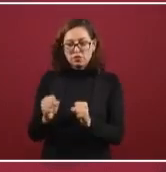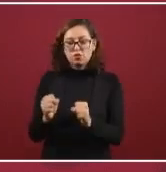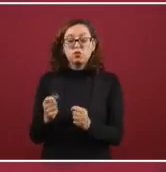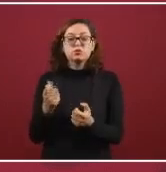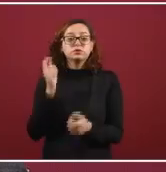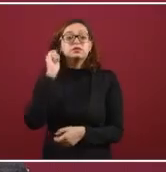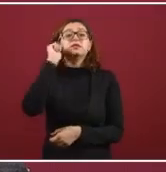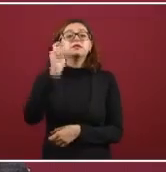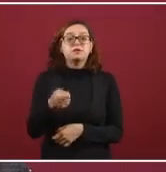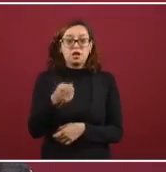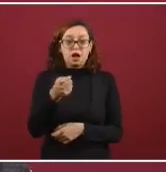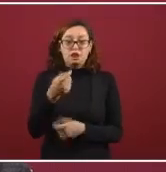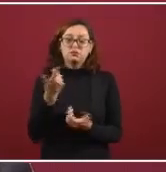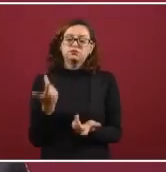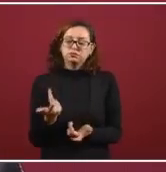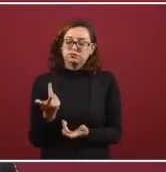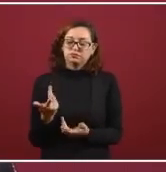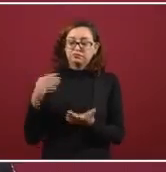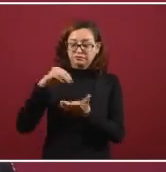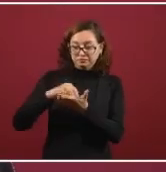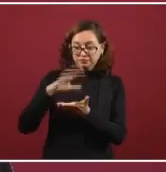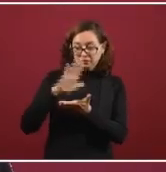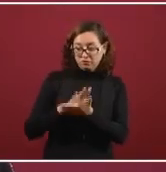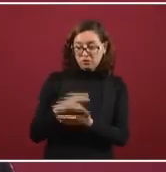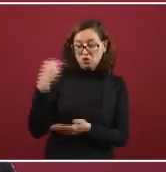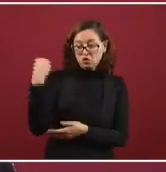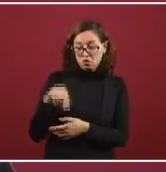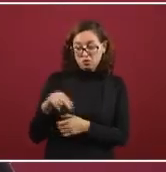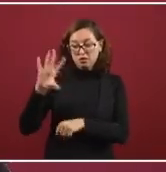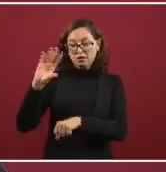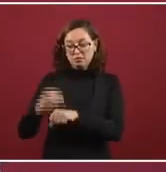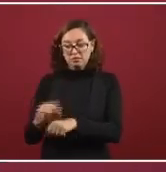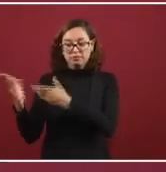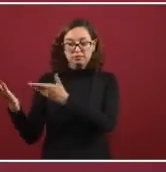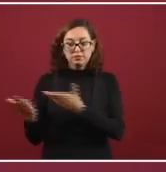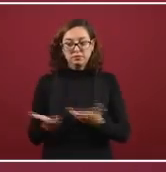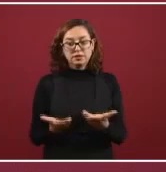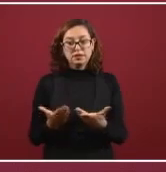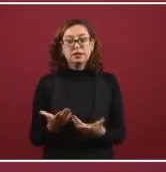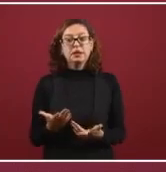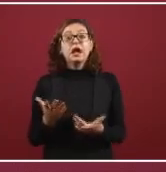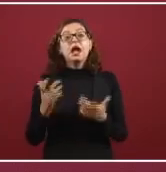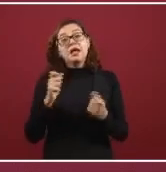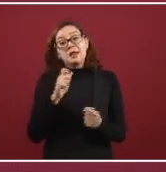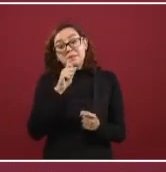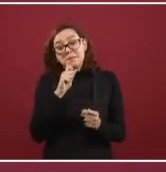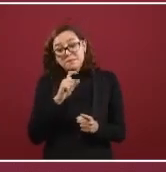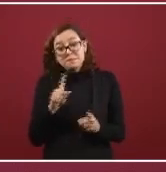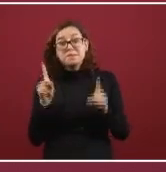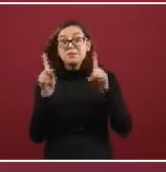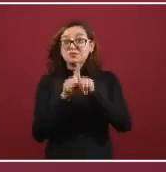territorio. Y con otra, tenemos extracontinentales increciendo.